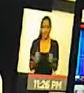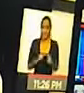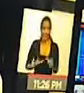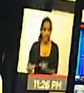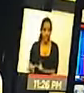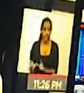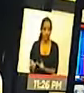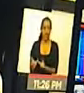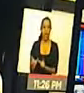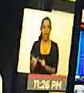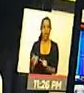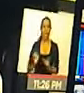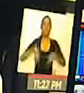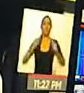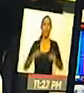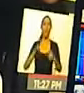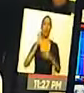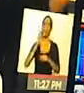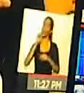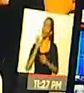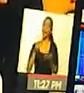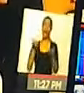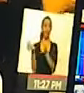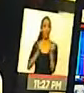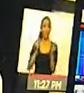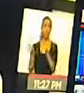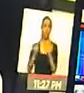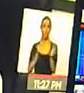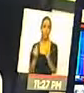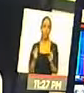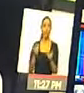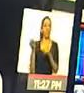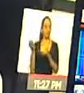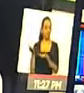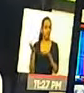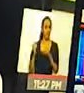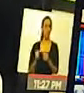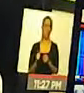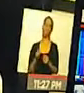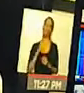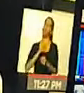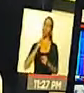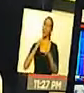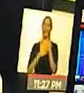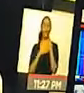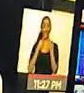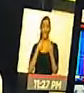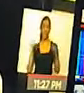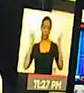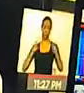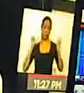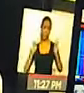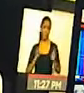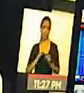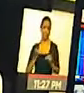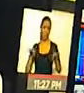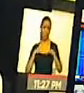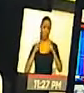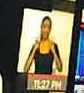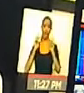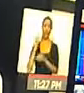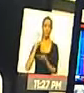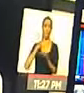que elegir un nuevo CNE? Bueno, ahí está la discusión y por eso el señor Guaidó, que dice que supuestamente no reconoce la nueva Asamblea, pero yo